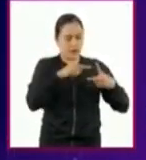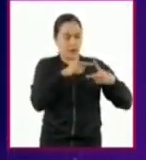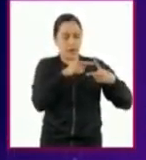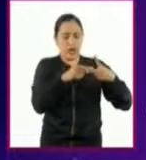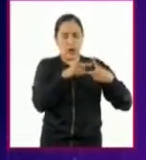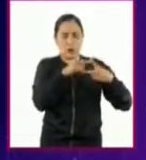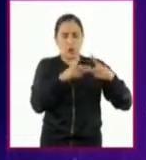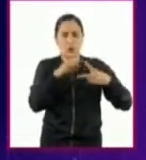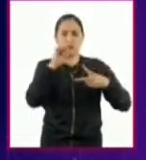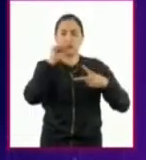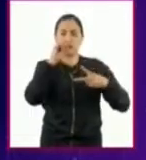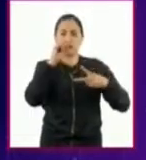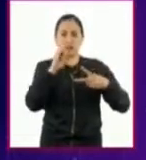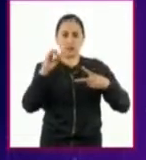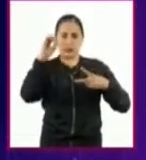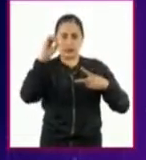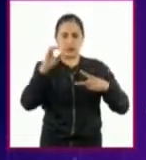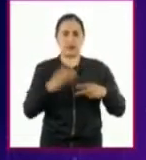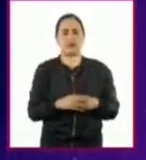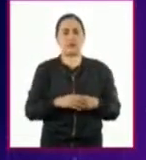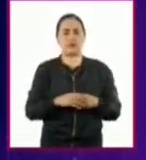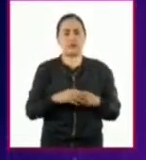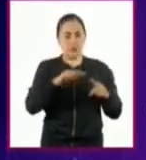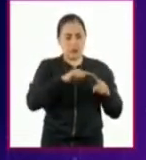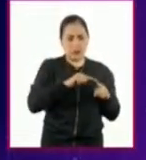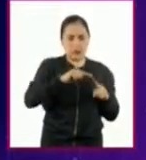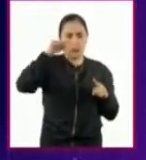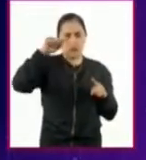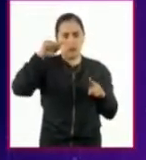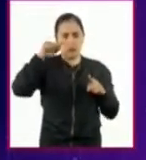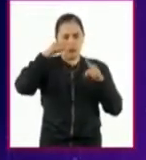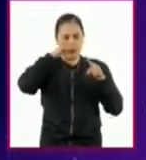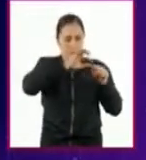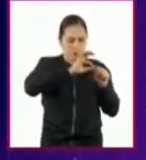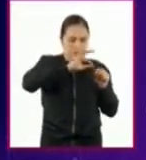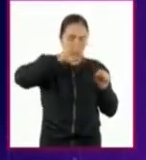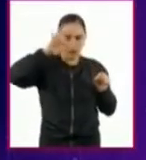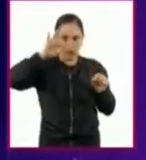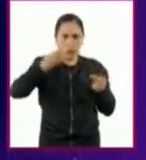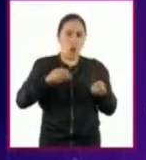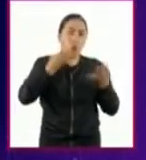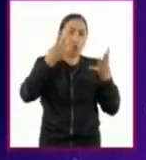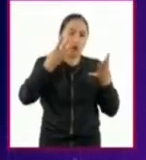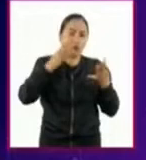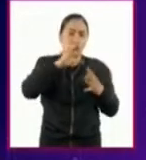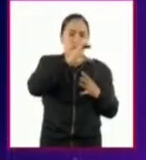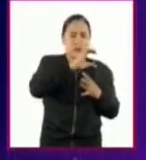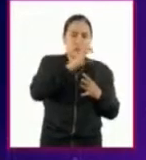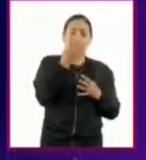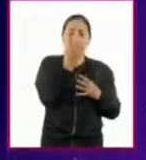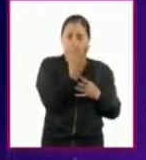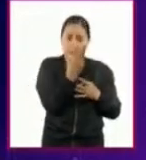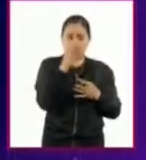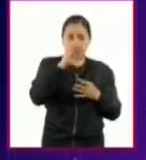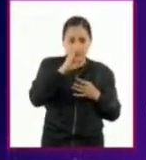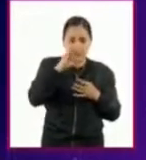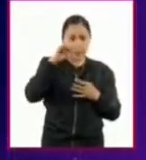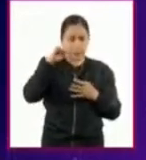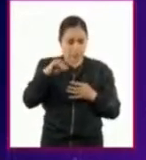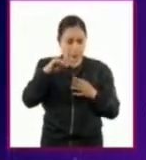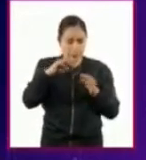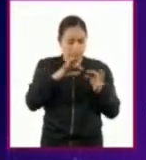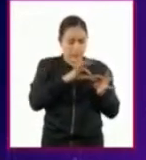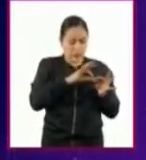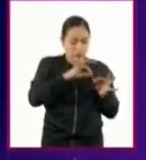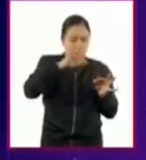de 60 grados. Sobre el segundo lado del ángulo se mide y se pone una marca a los 3 centímetros y se une el